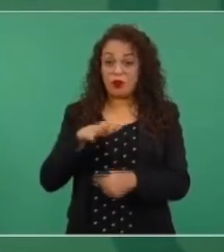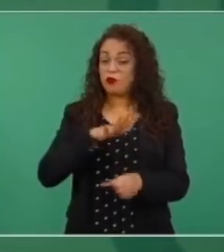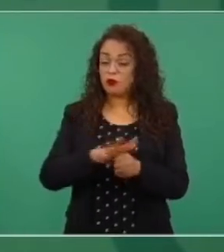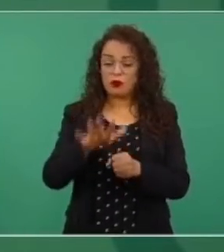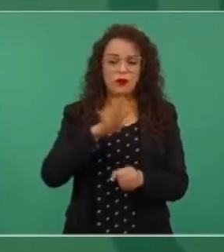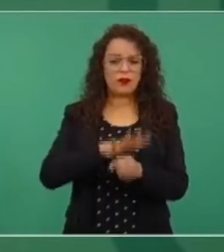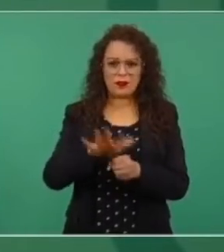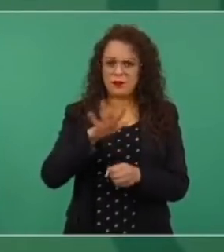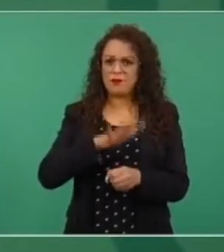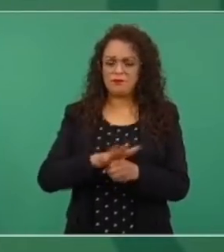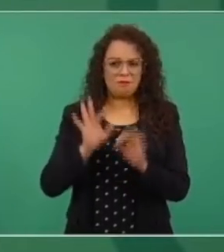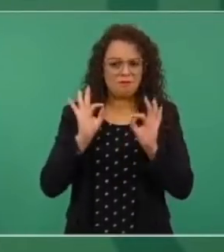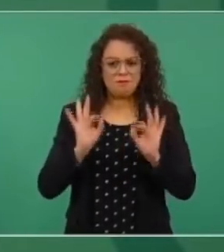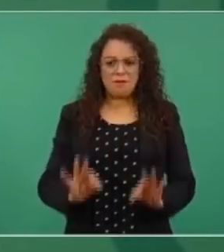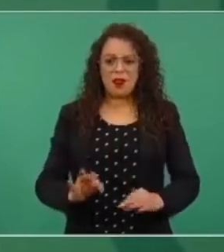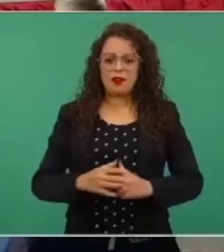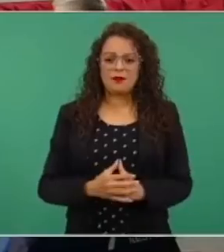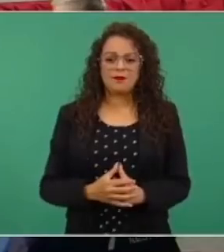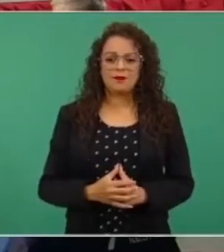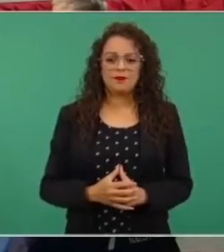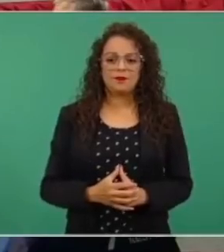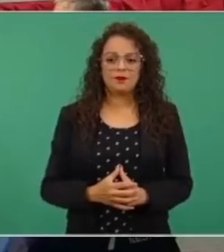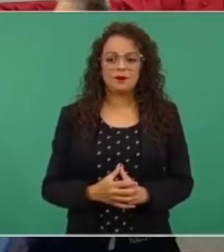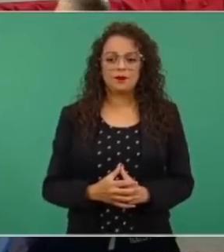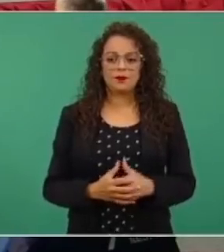suficiente, pero ese claro,